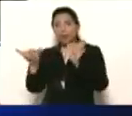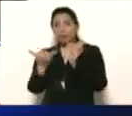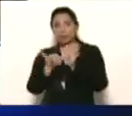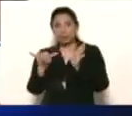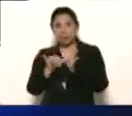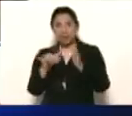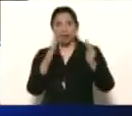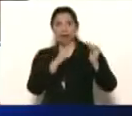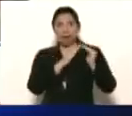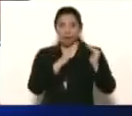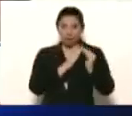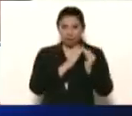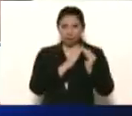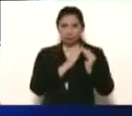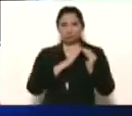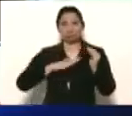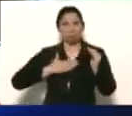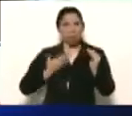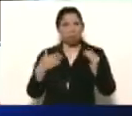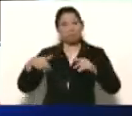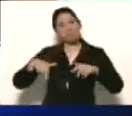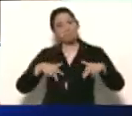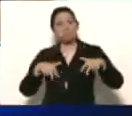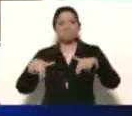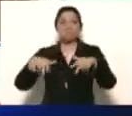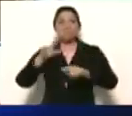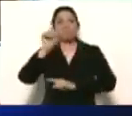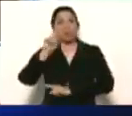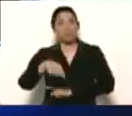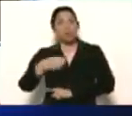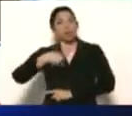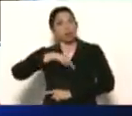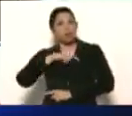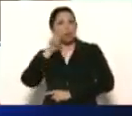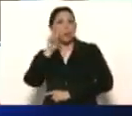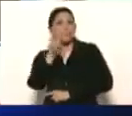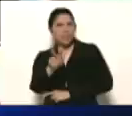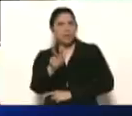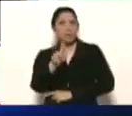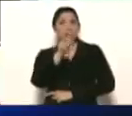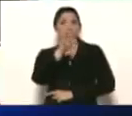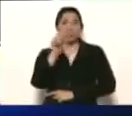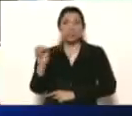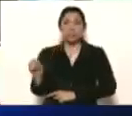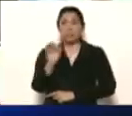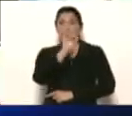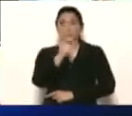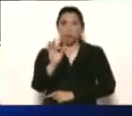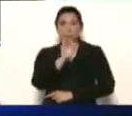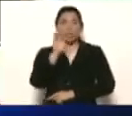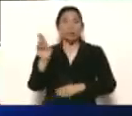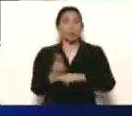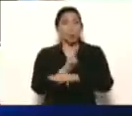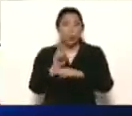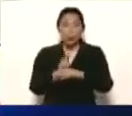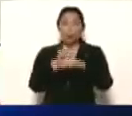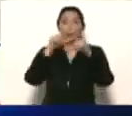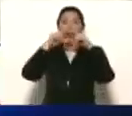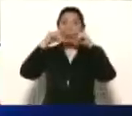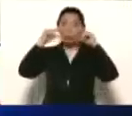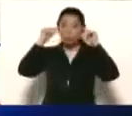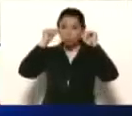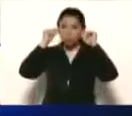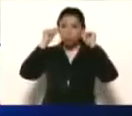su vivienda y poder caminar también notamos vimos que el 100 por ciento con el uso del tapabocas